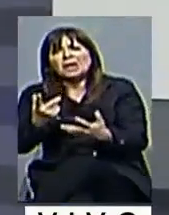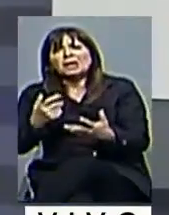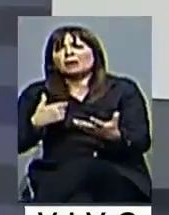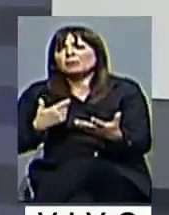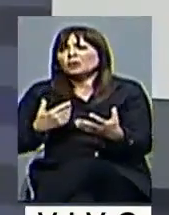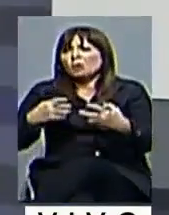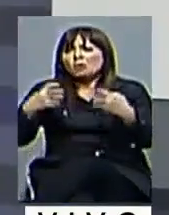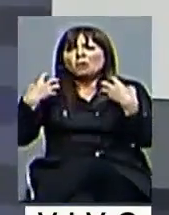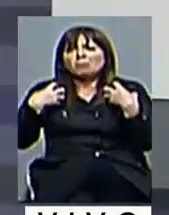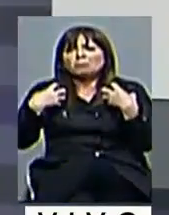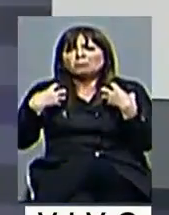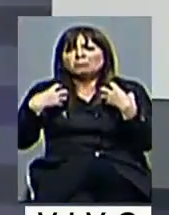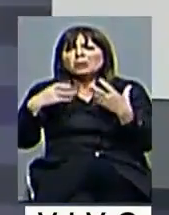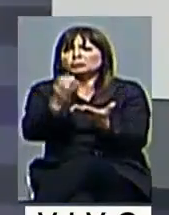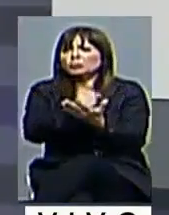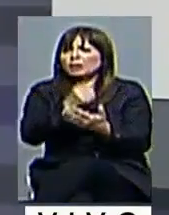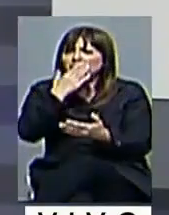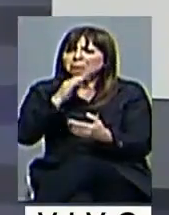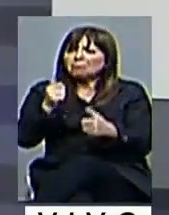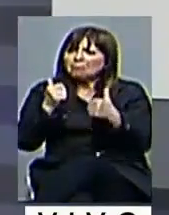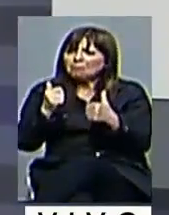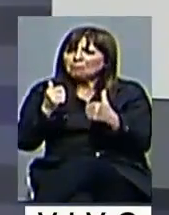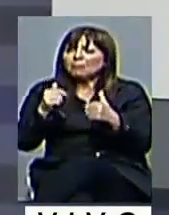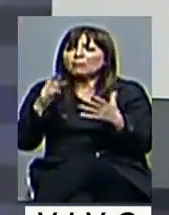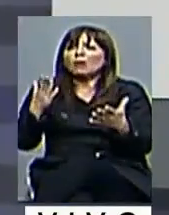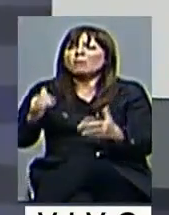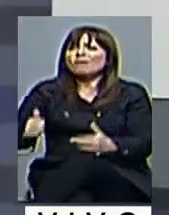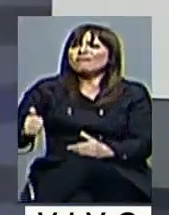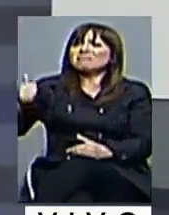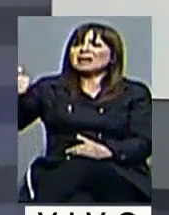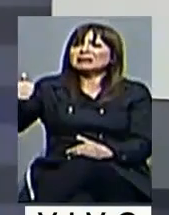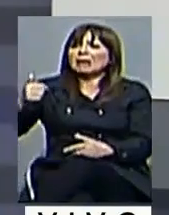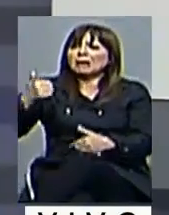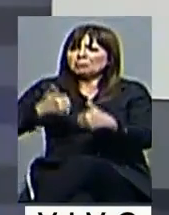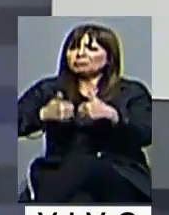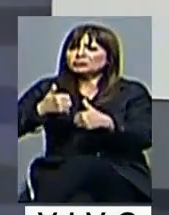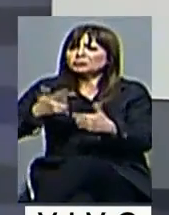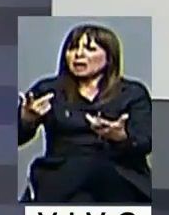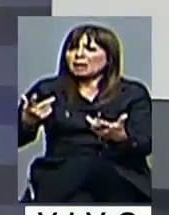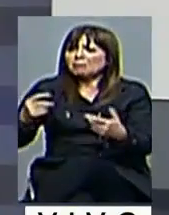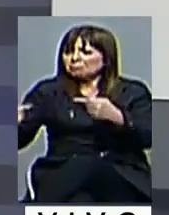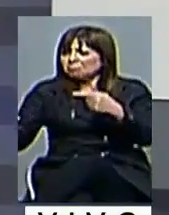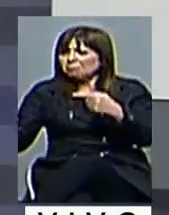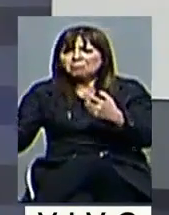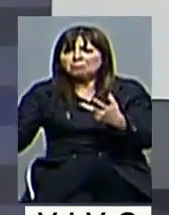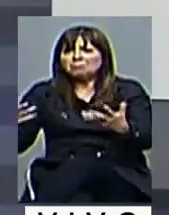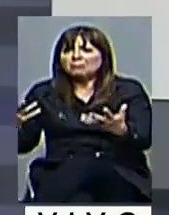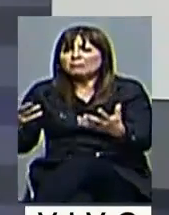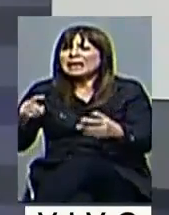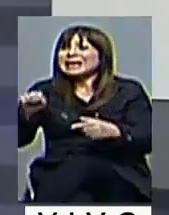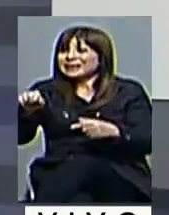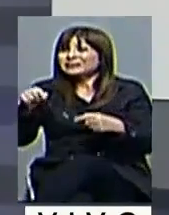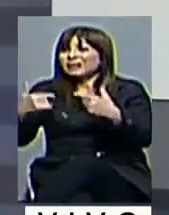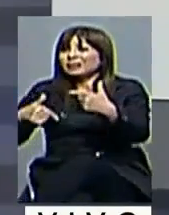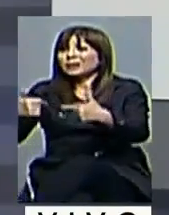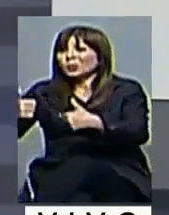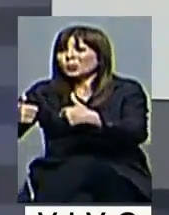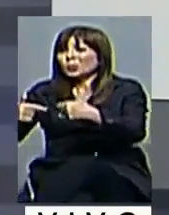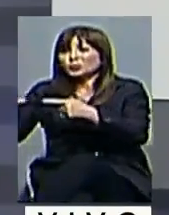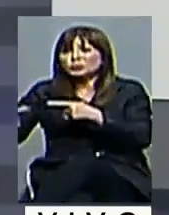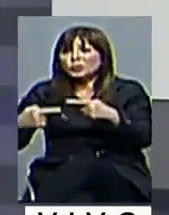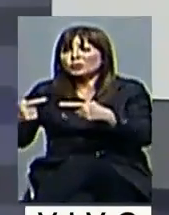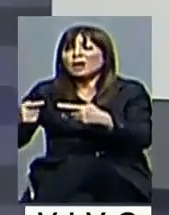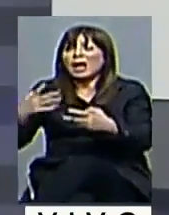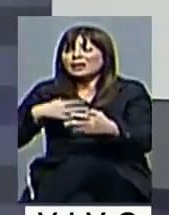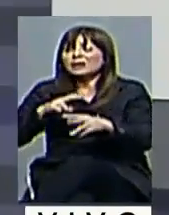tener una posición mucho más ventajosa en términos de su ser profesional. Así que yo creo que esa discusión de fondo hay que